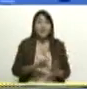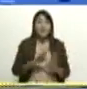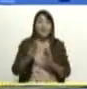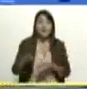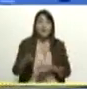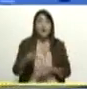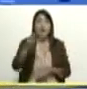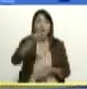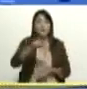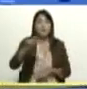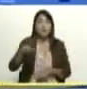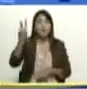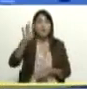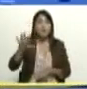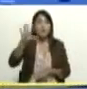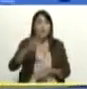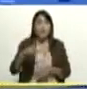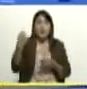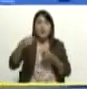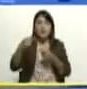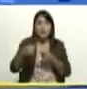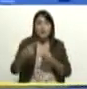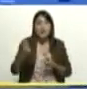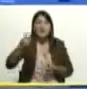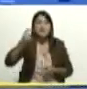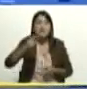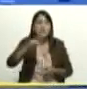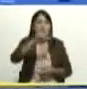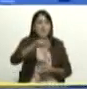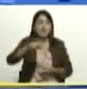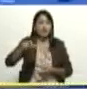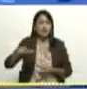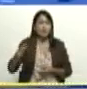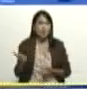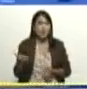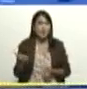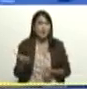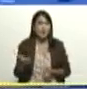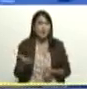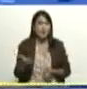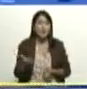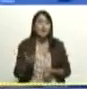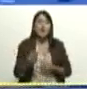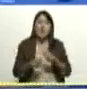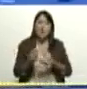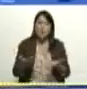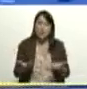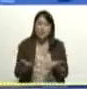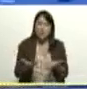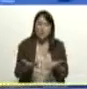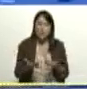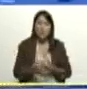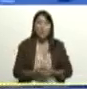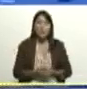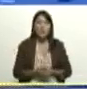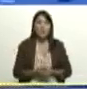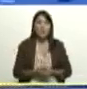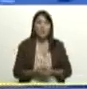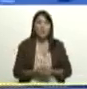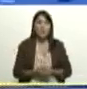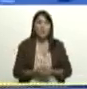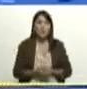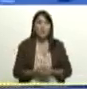necesidades materiales del país por la vía única que